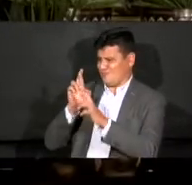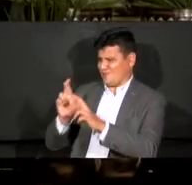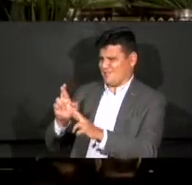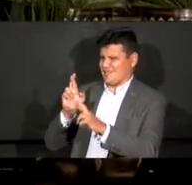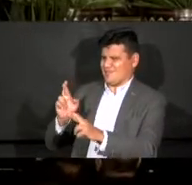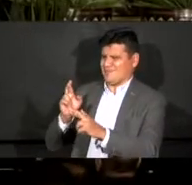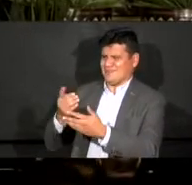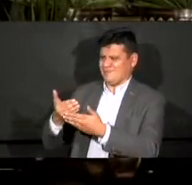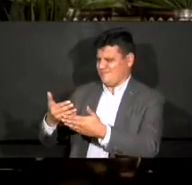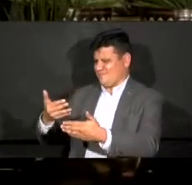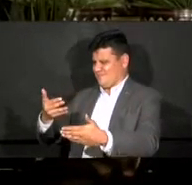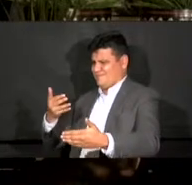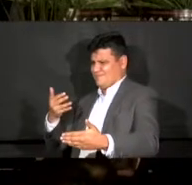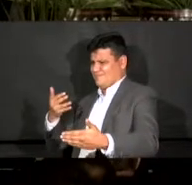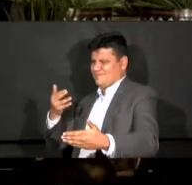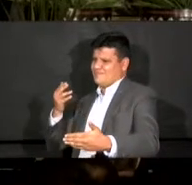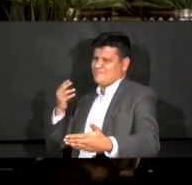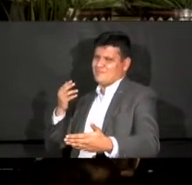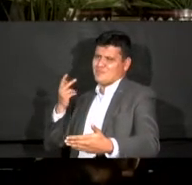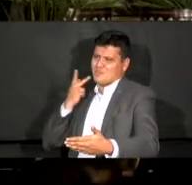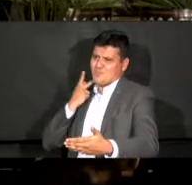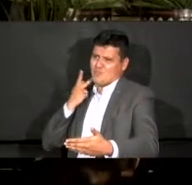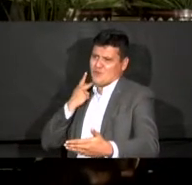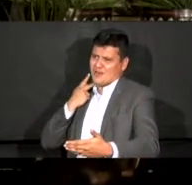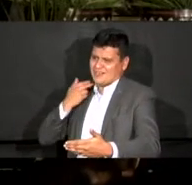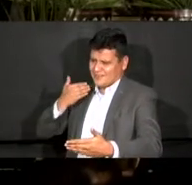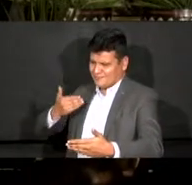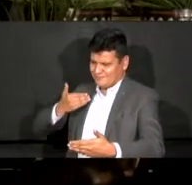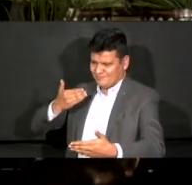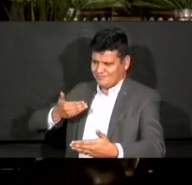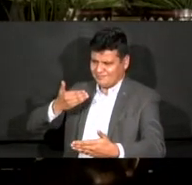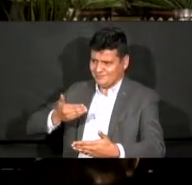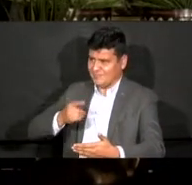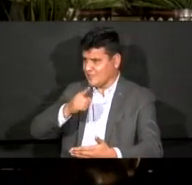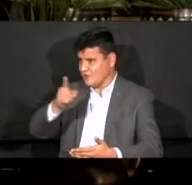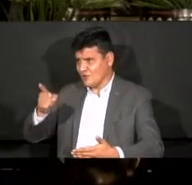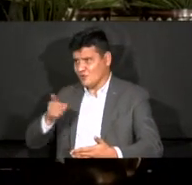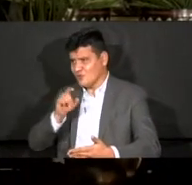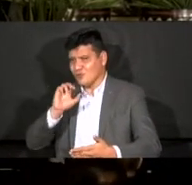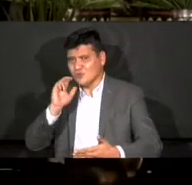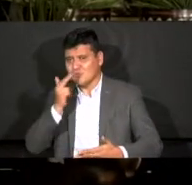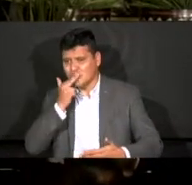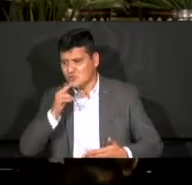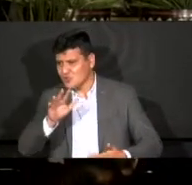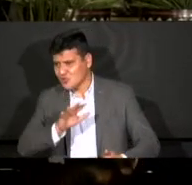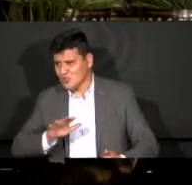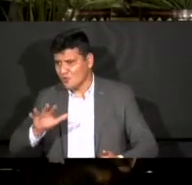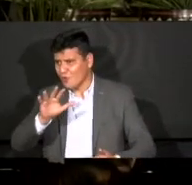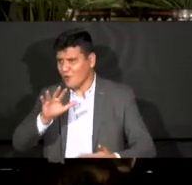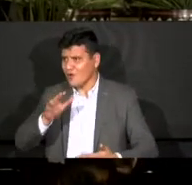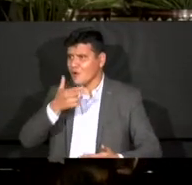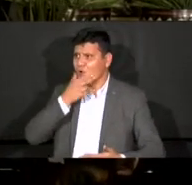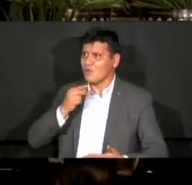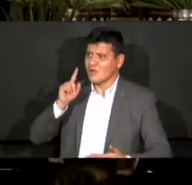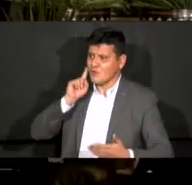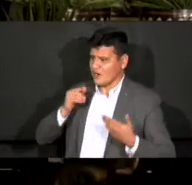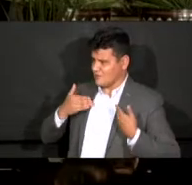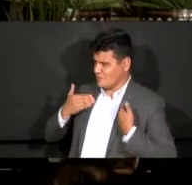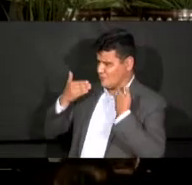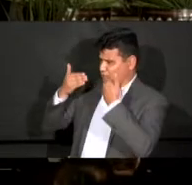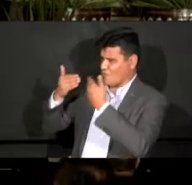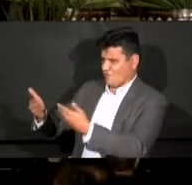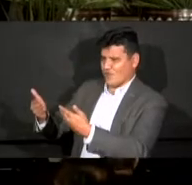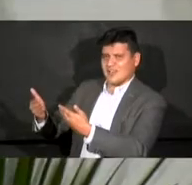convenció a la mayoría de la ciudadanía chihuahuense para depositar en usted su confianza y su